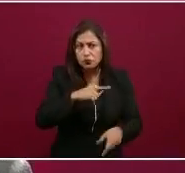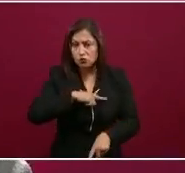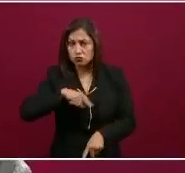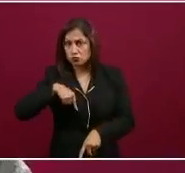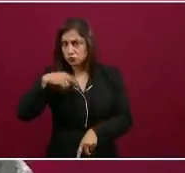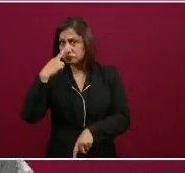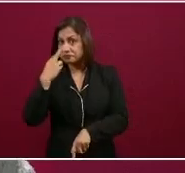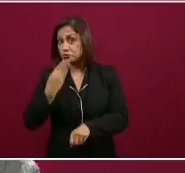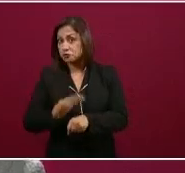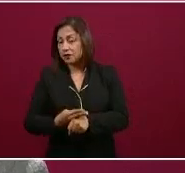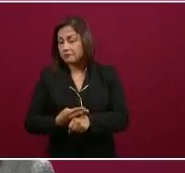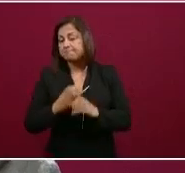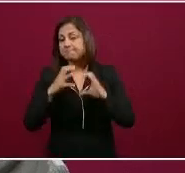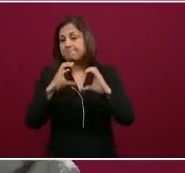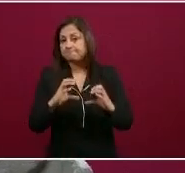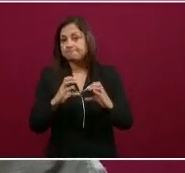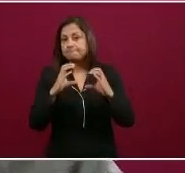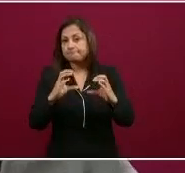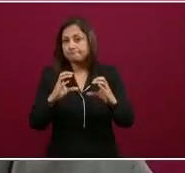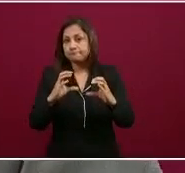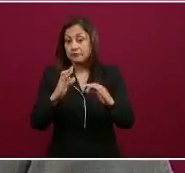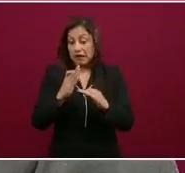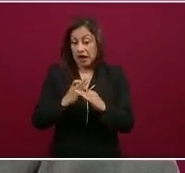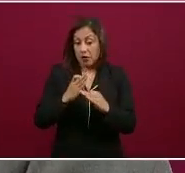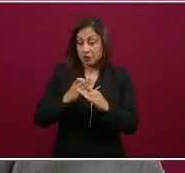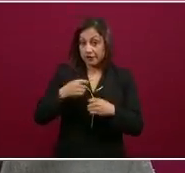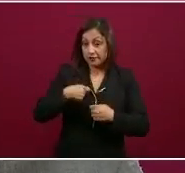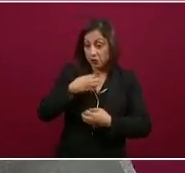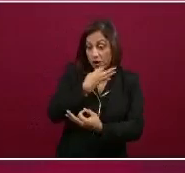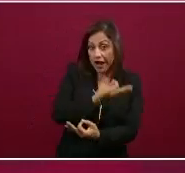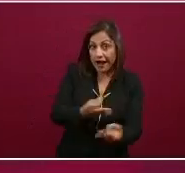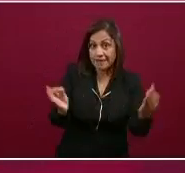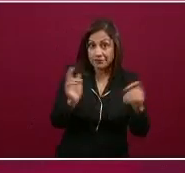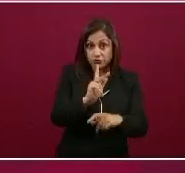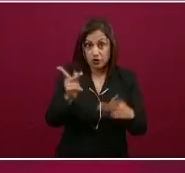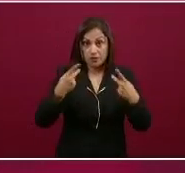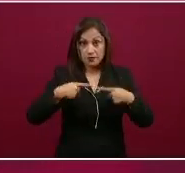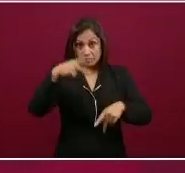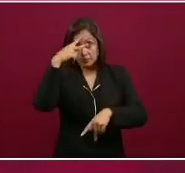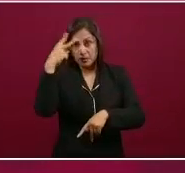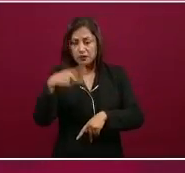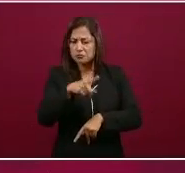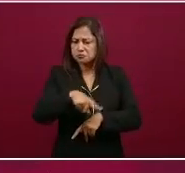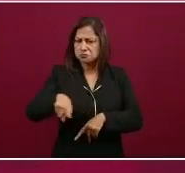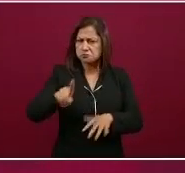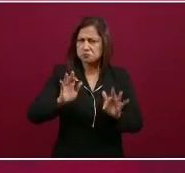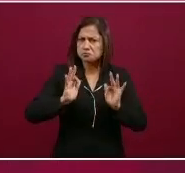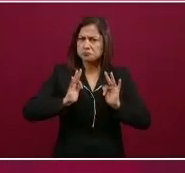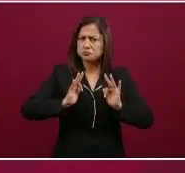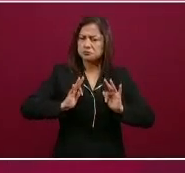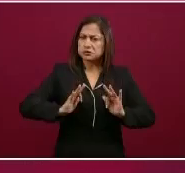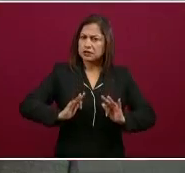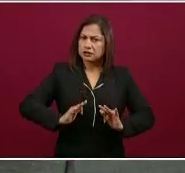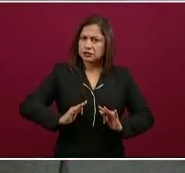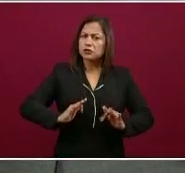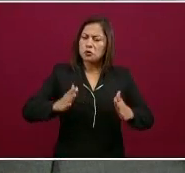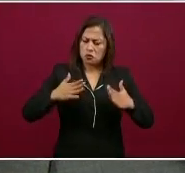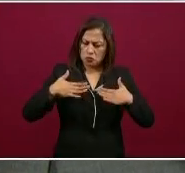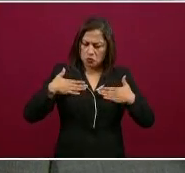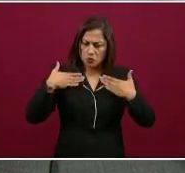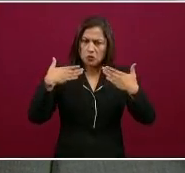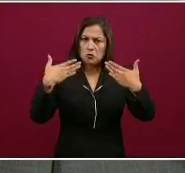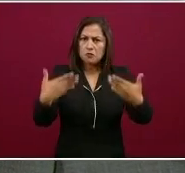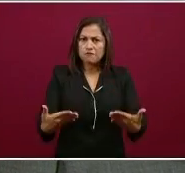Le digo a todos los mexicanos que tengan confianza, que vamos a superar